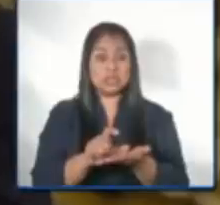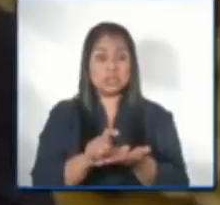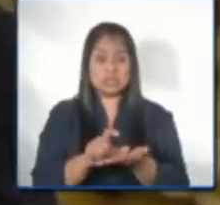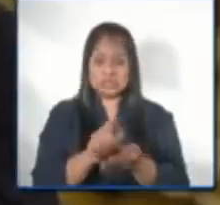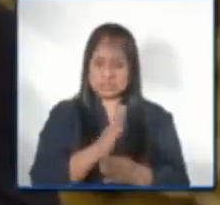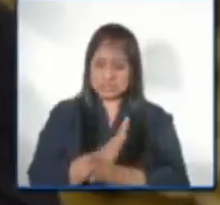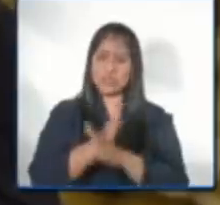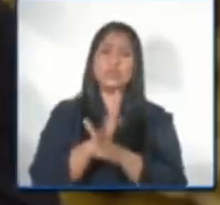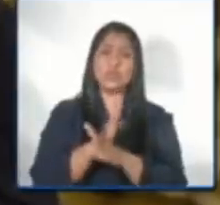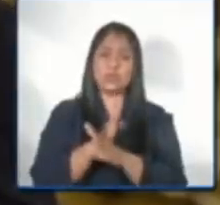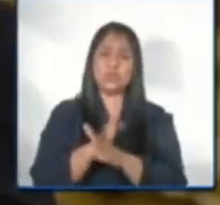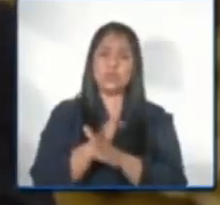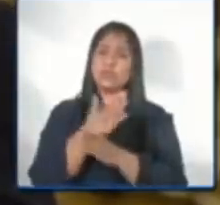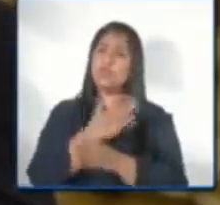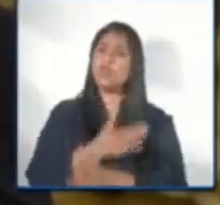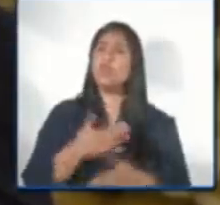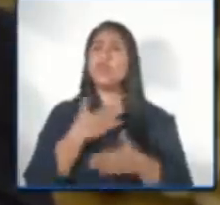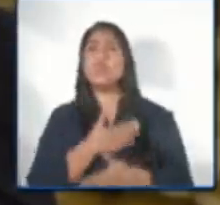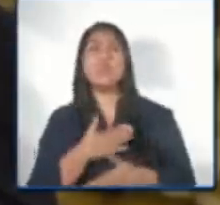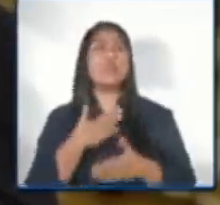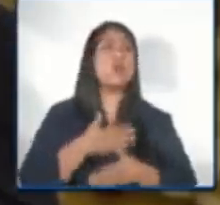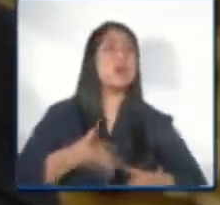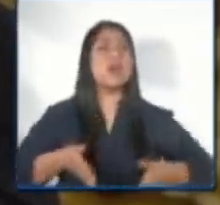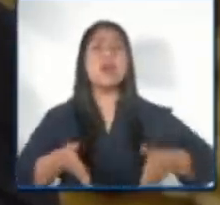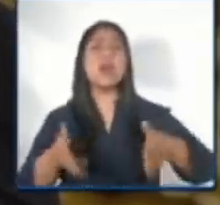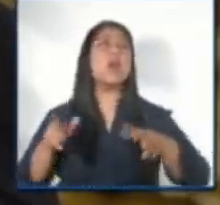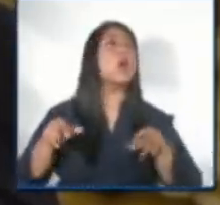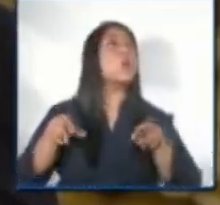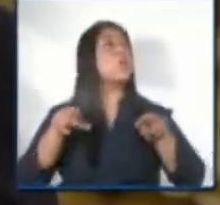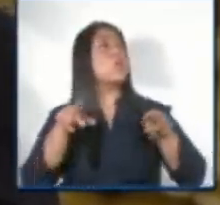Seguro, disfrutando de las calles.